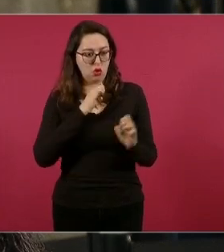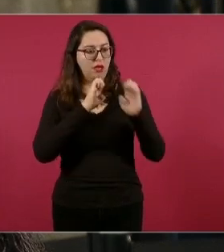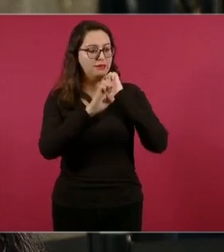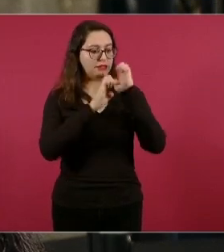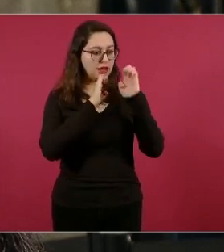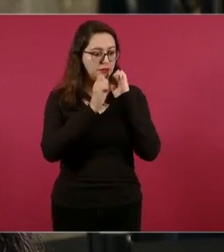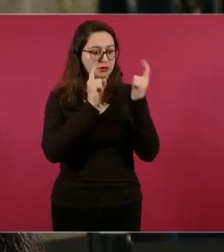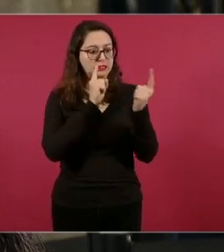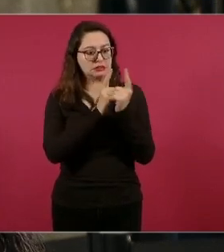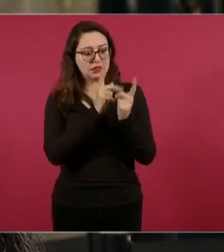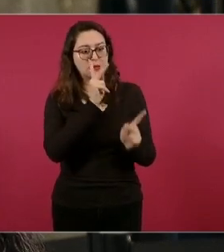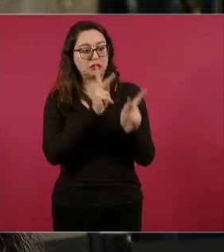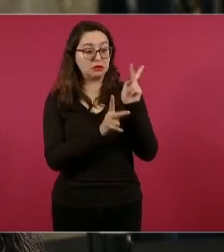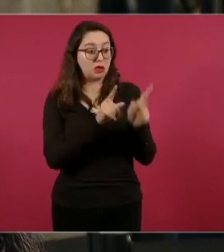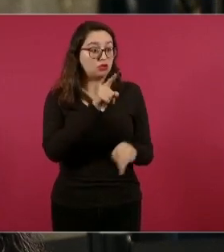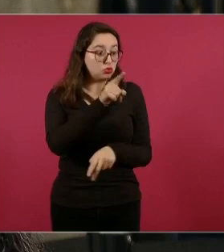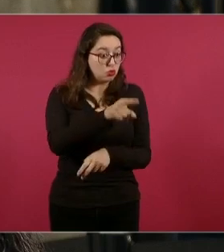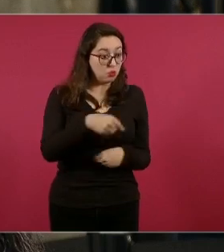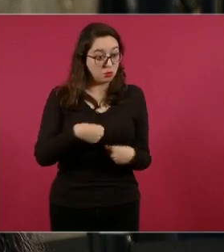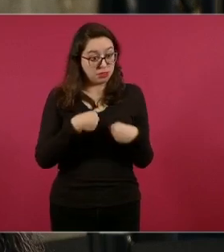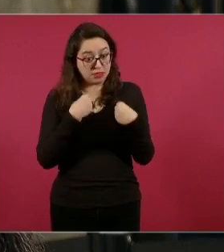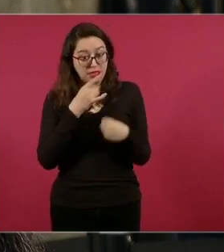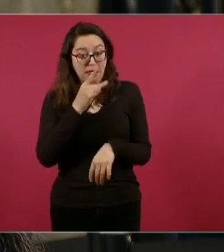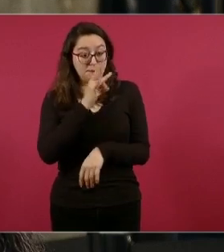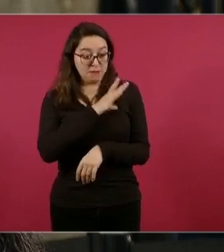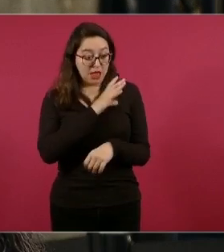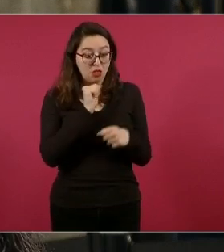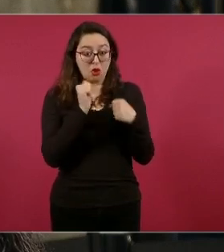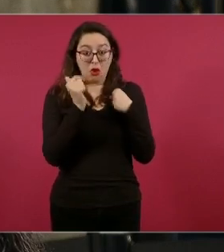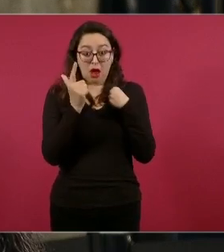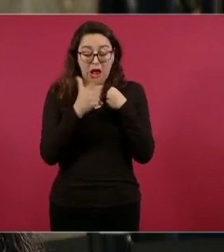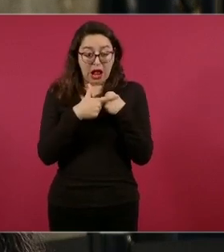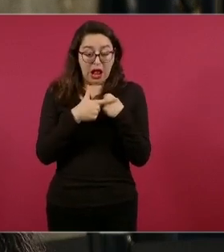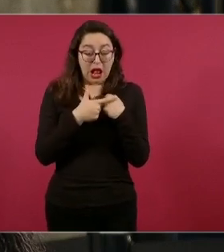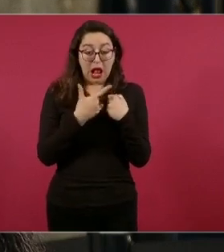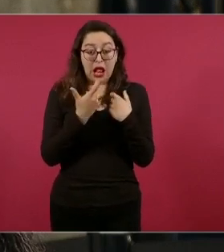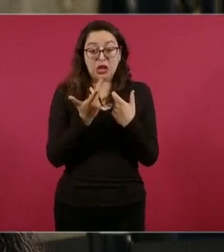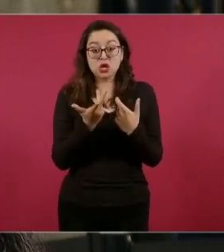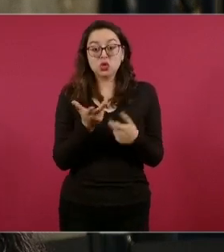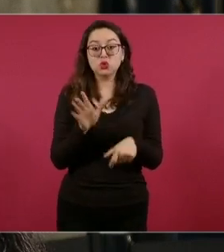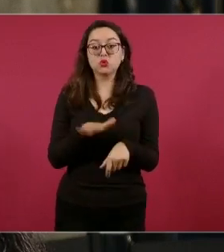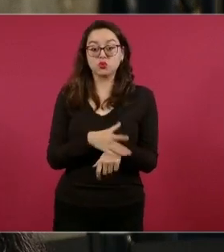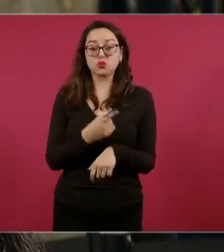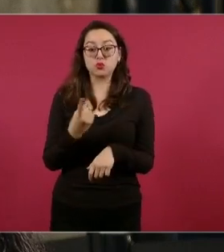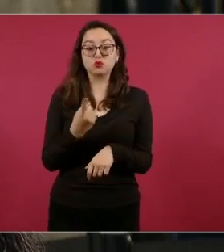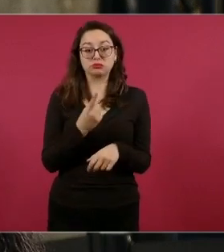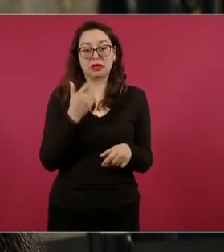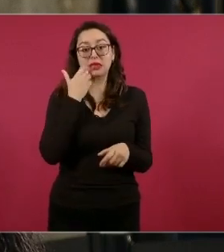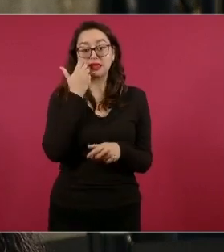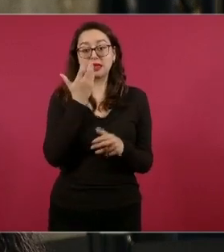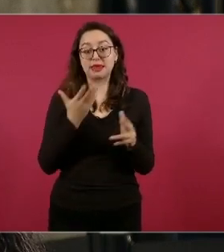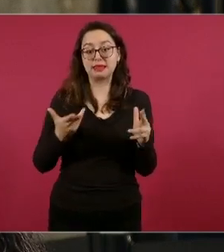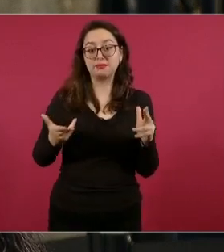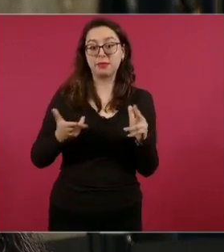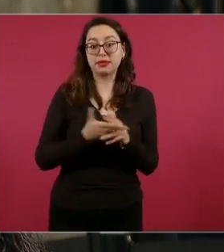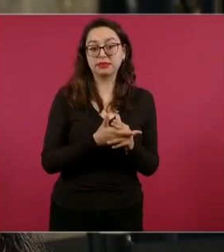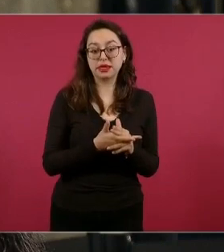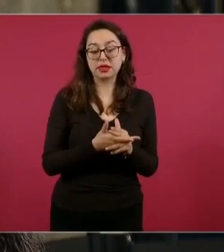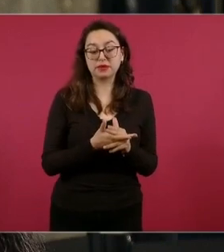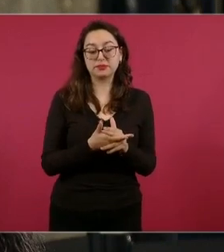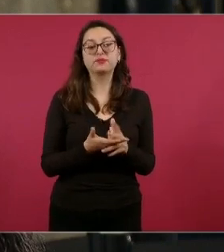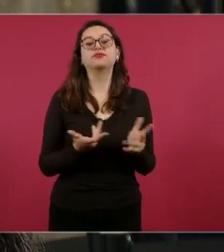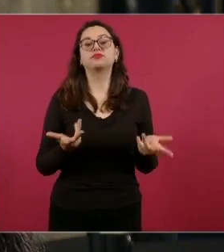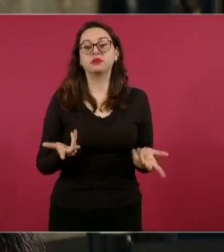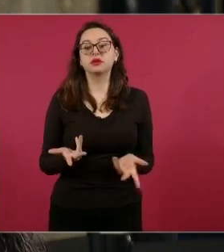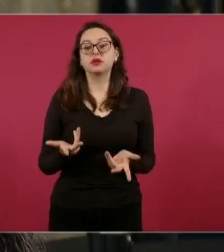preguntado si temía por su vida, porque en ese entonces se hablaba de que querían asesinarlo. Y bueno,